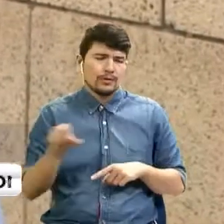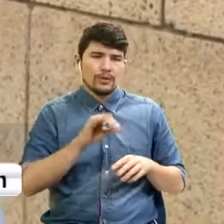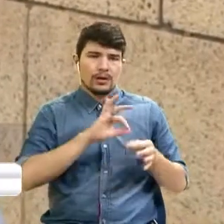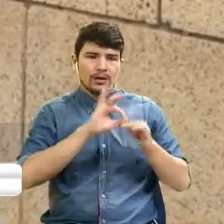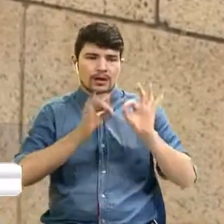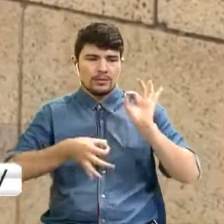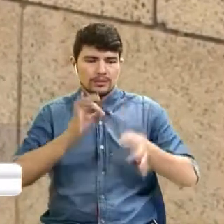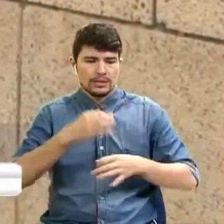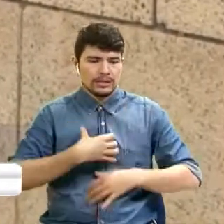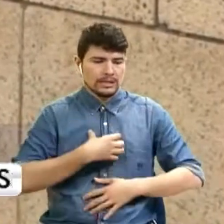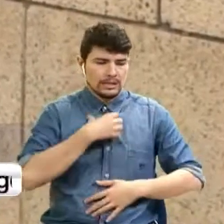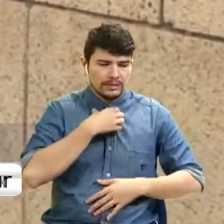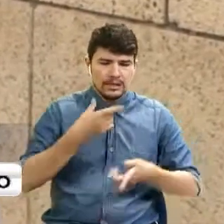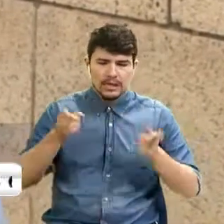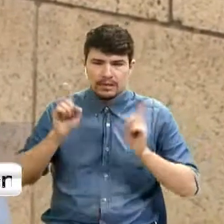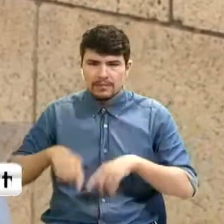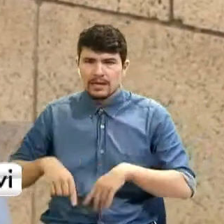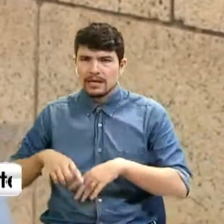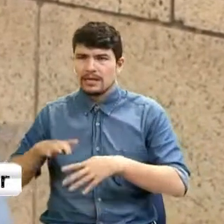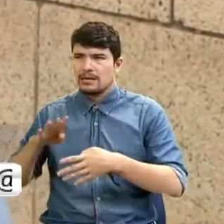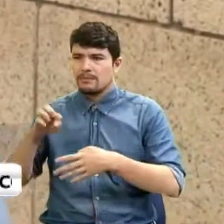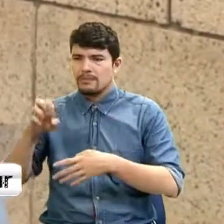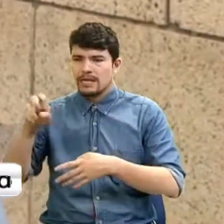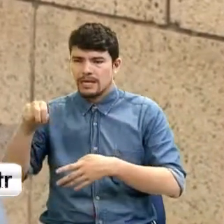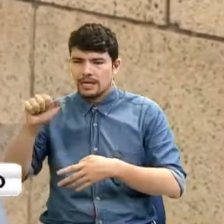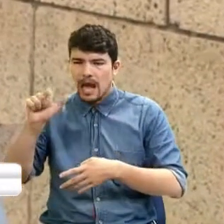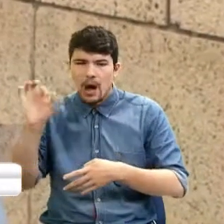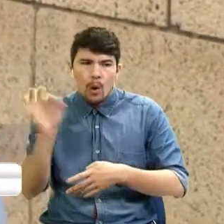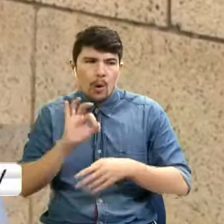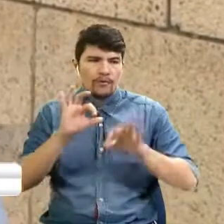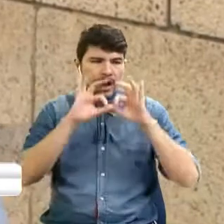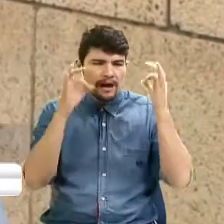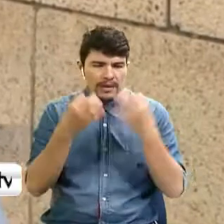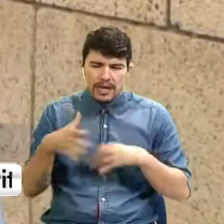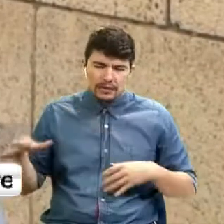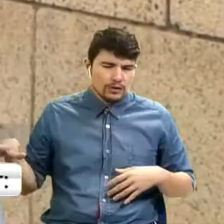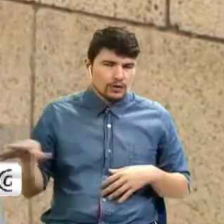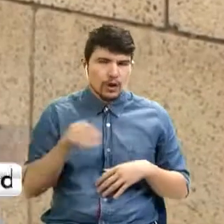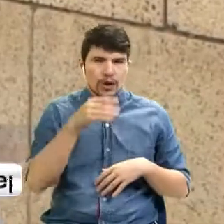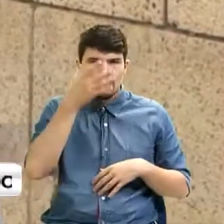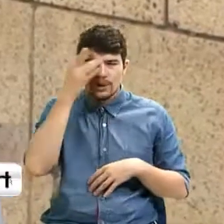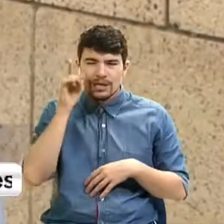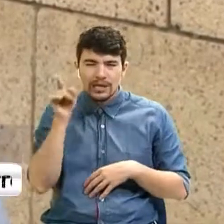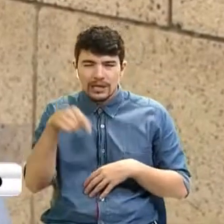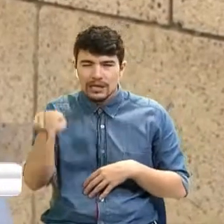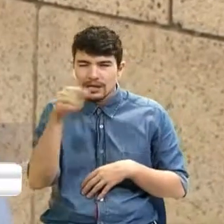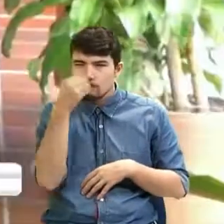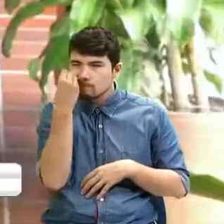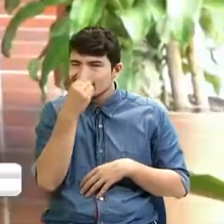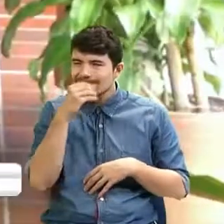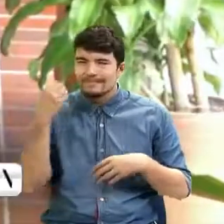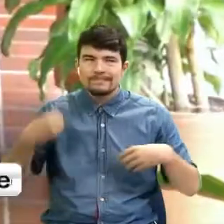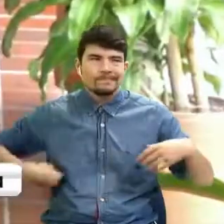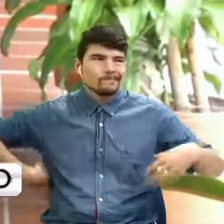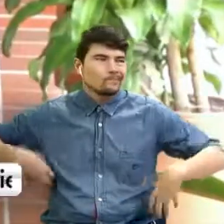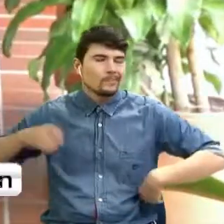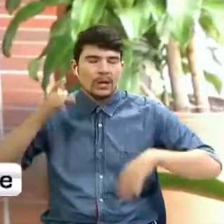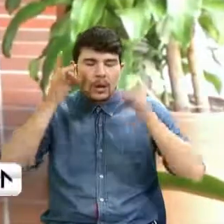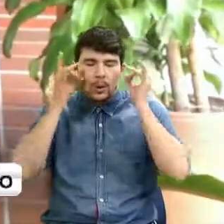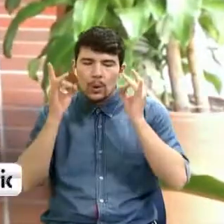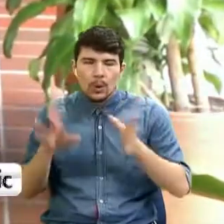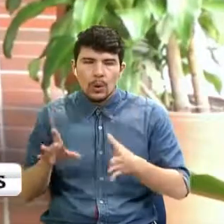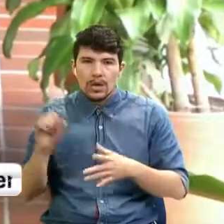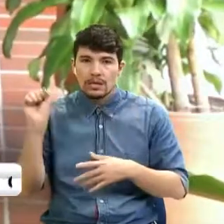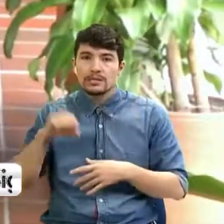tanto civil como penal y de familia porque hay una corrupción absolutamente bien pues hay que